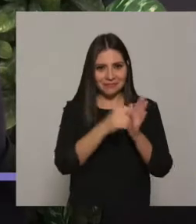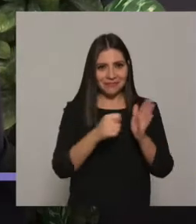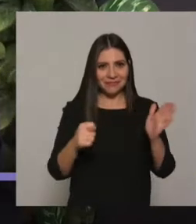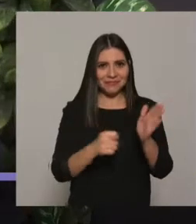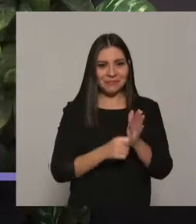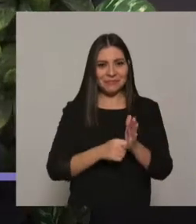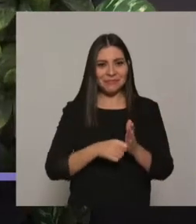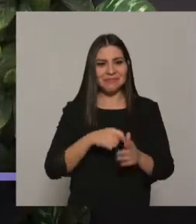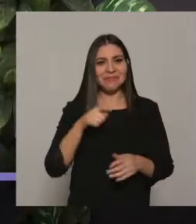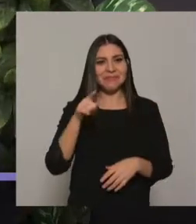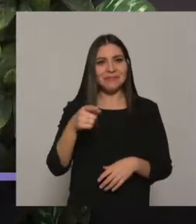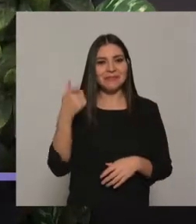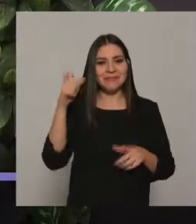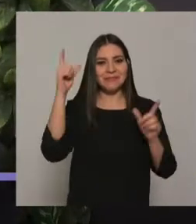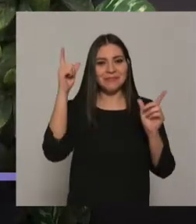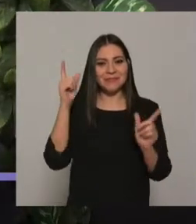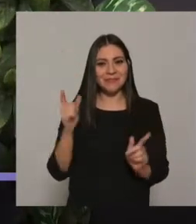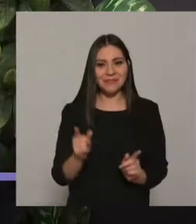en arancel.